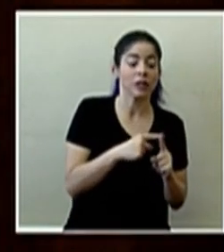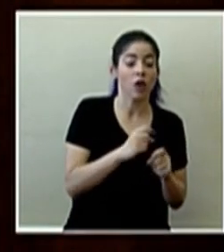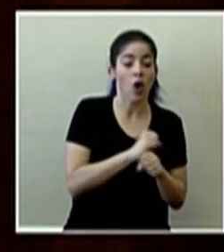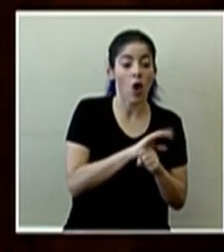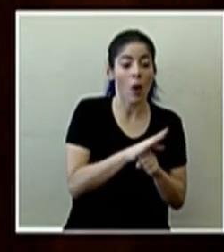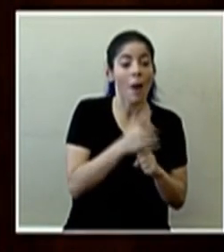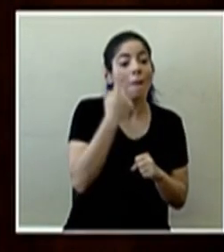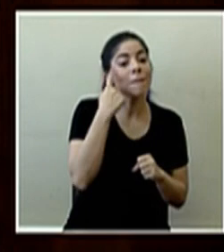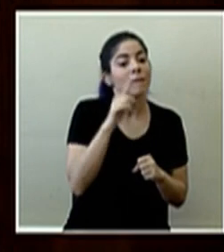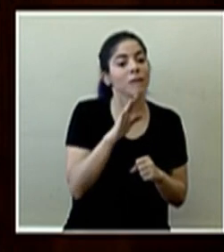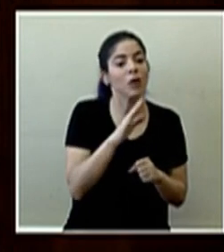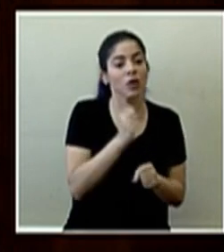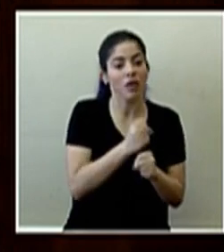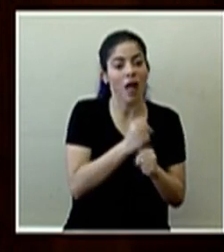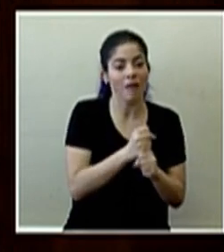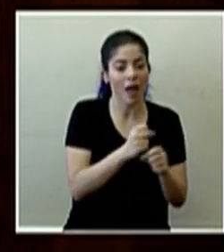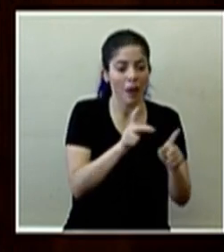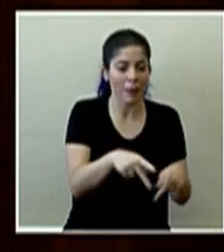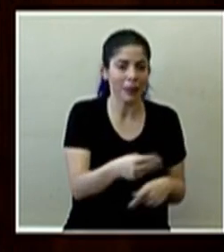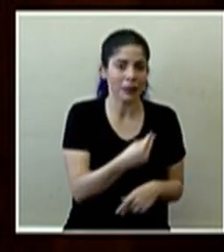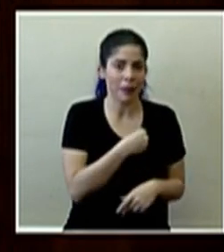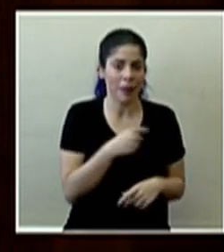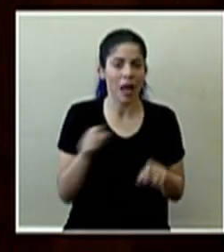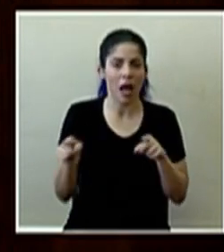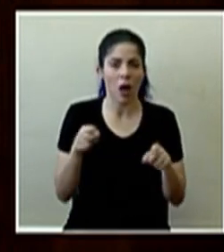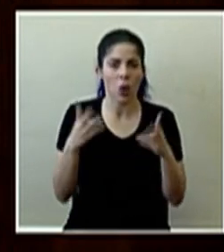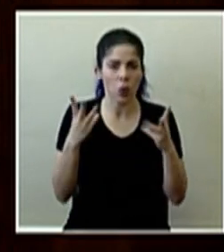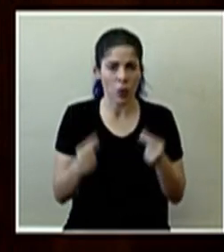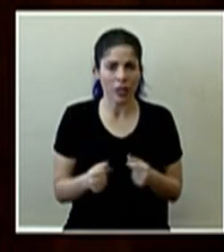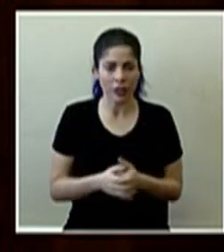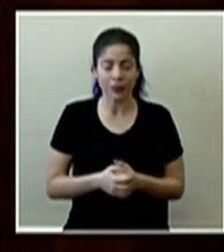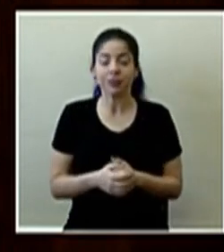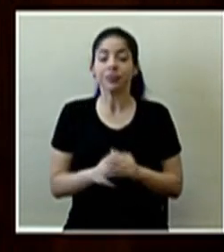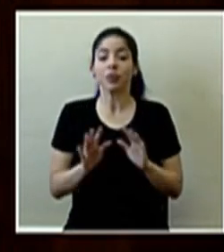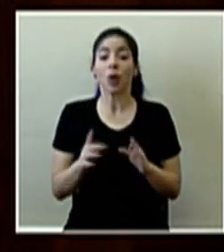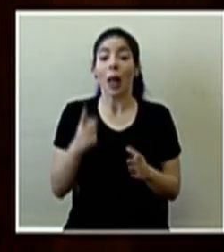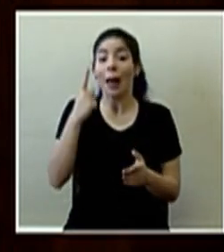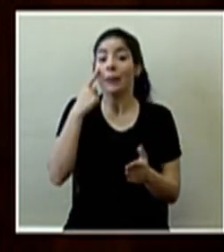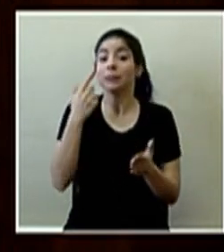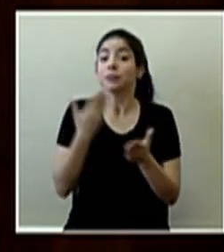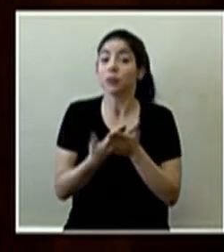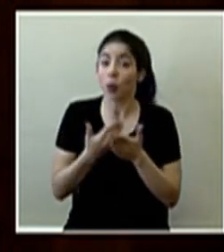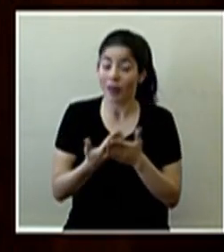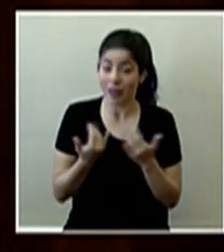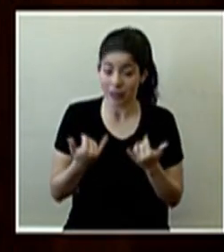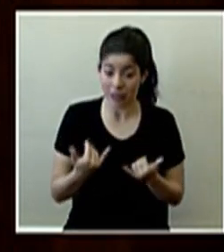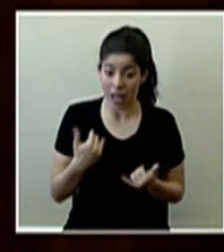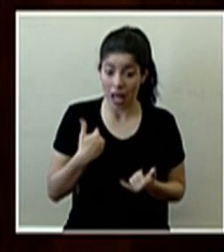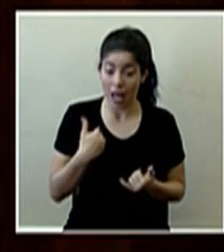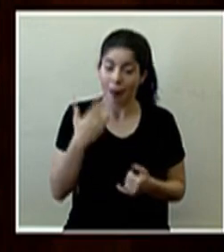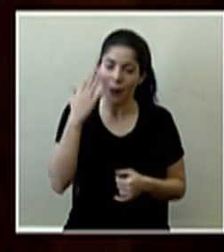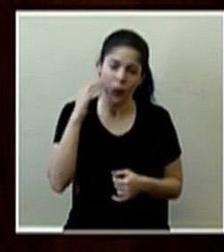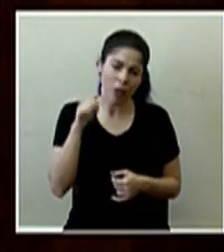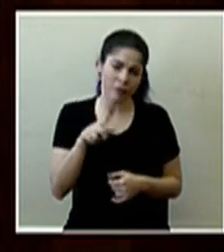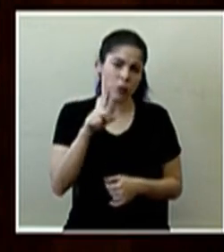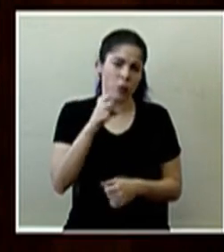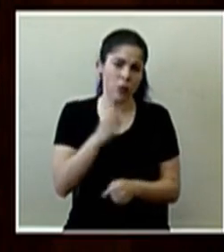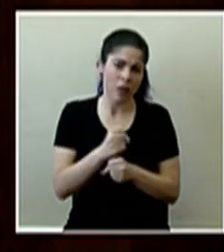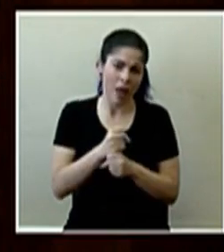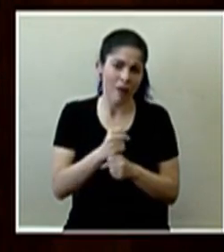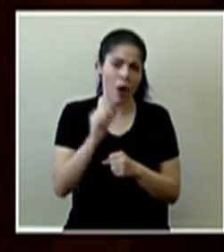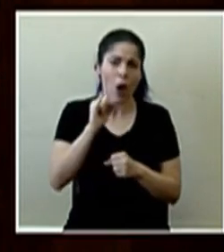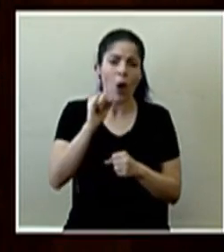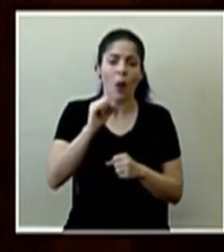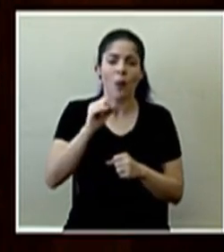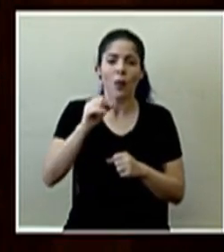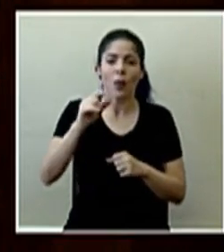COVID por la naturaleza de sus funciones? Bueno, de la evidencia que tenemos, porque esto es un trabajo de